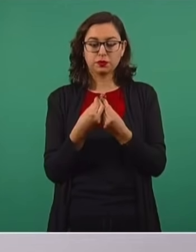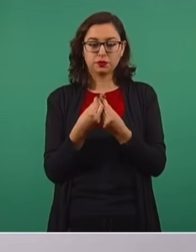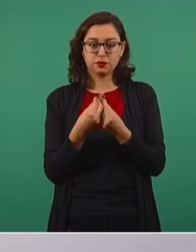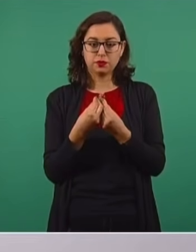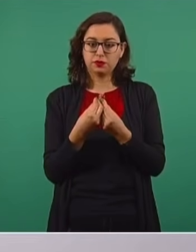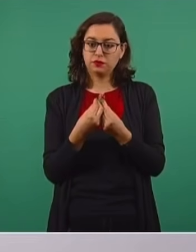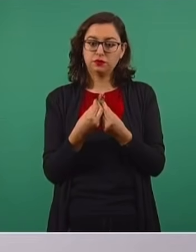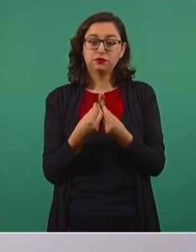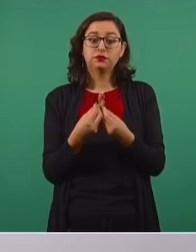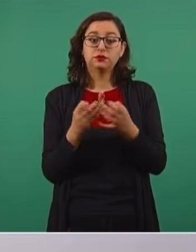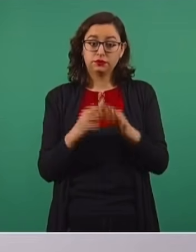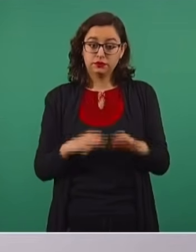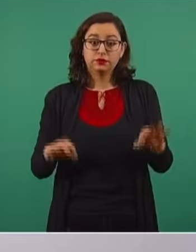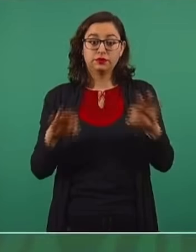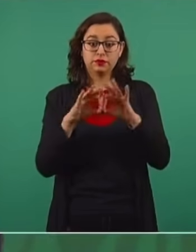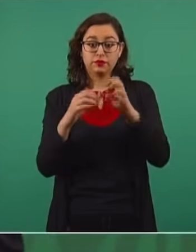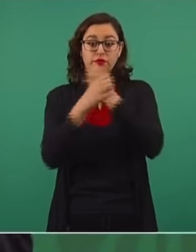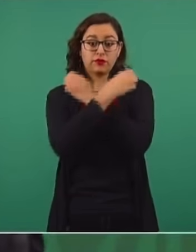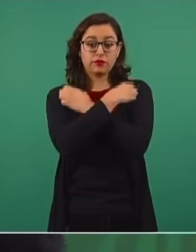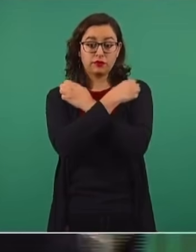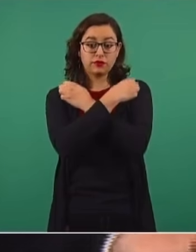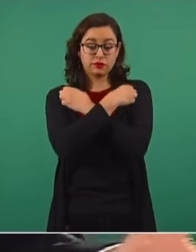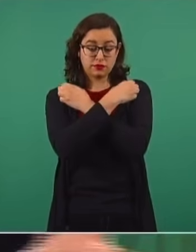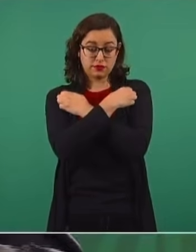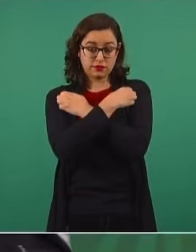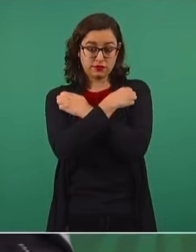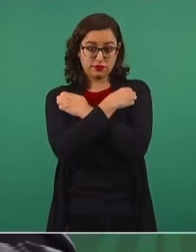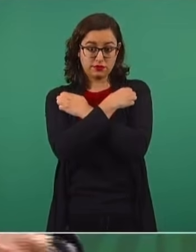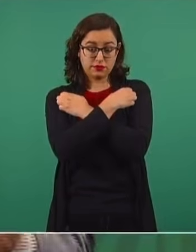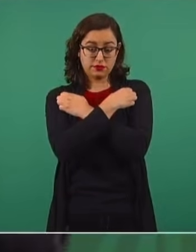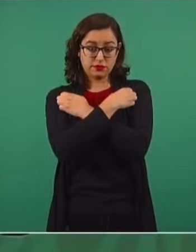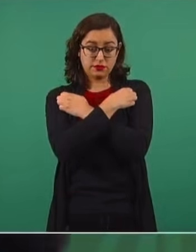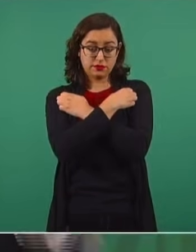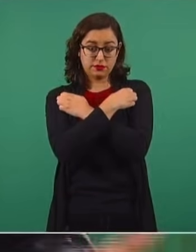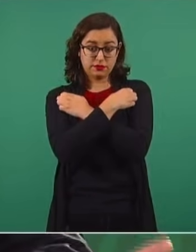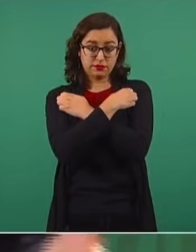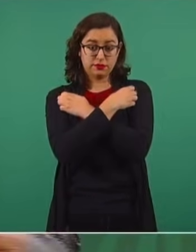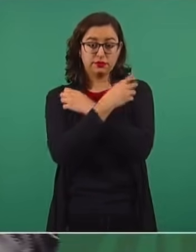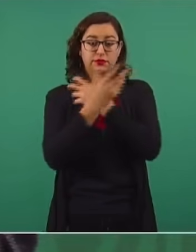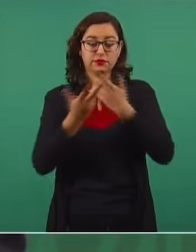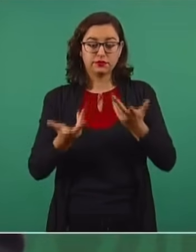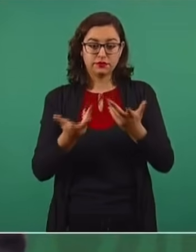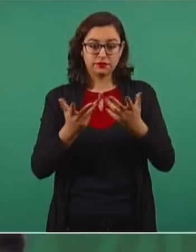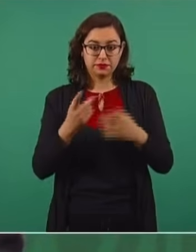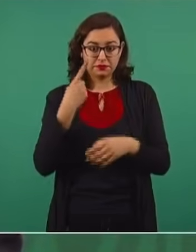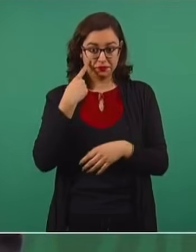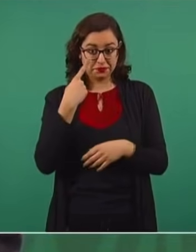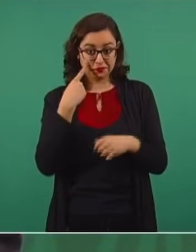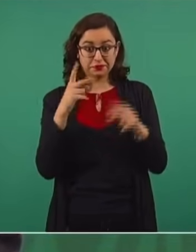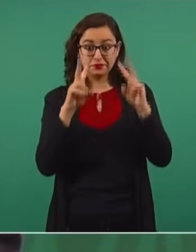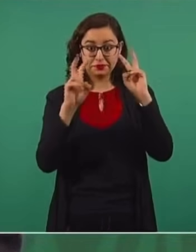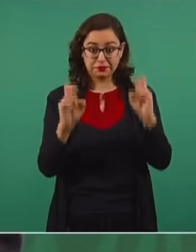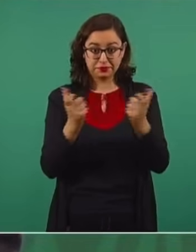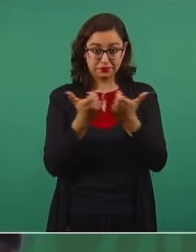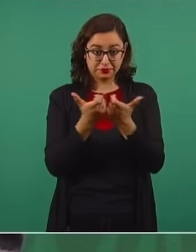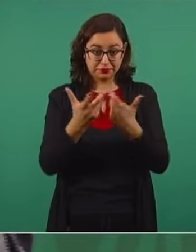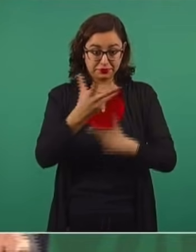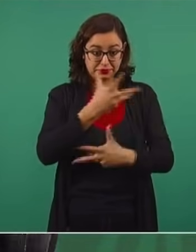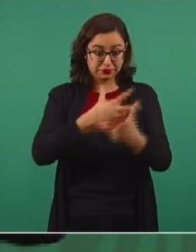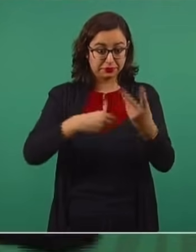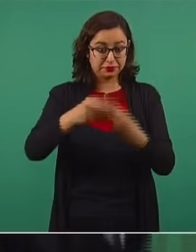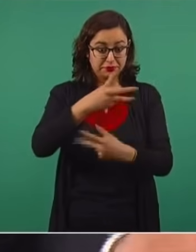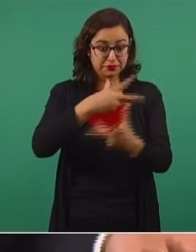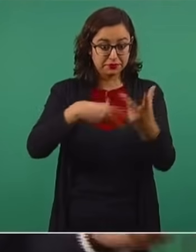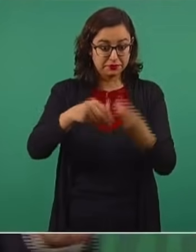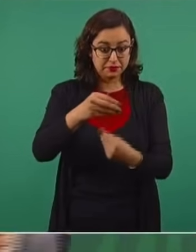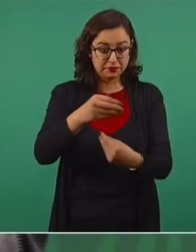muy importante la educación en la economía después y